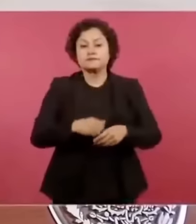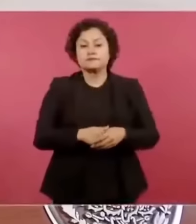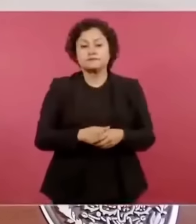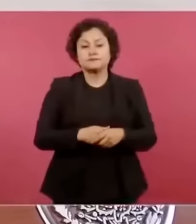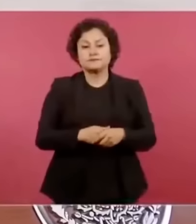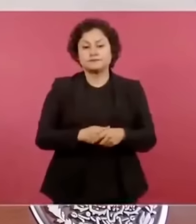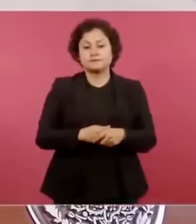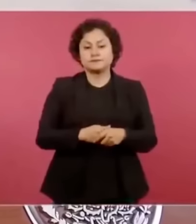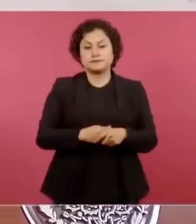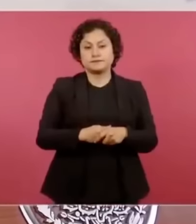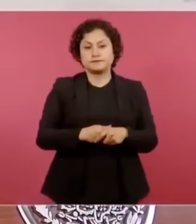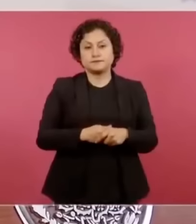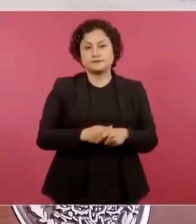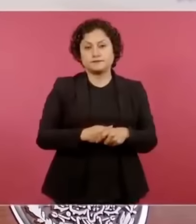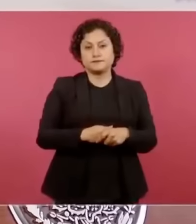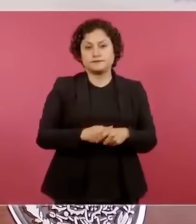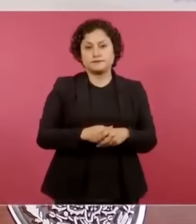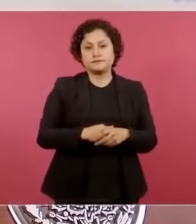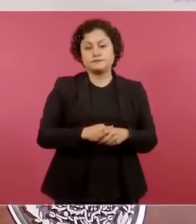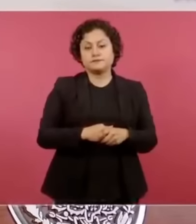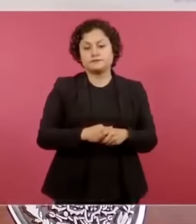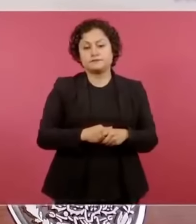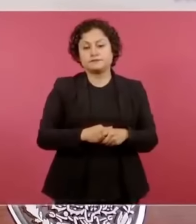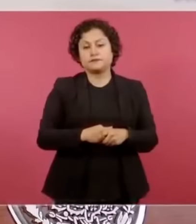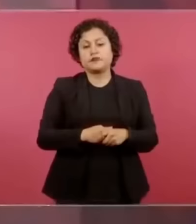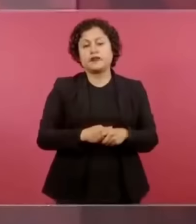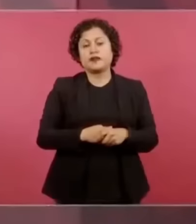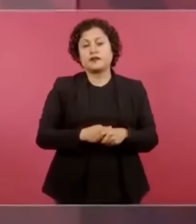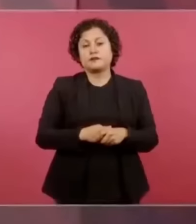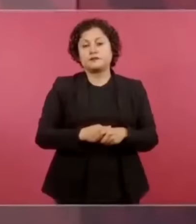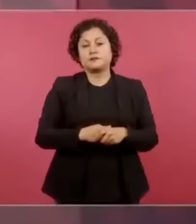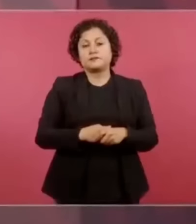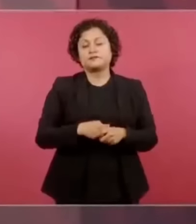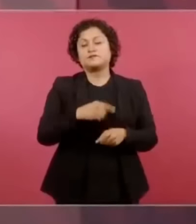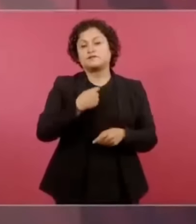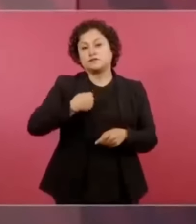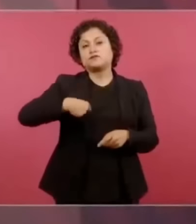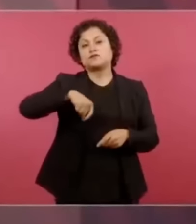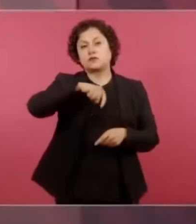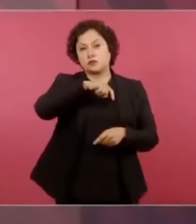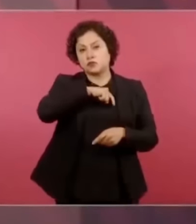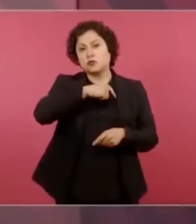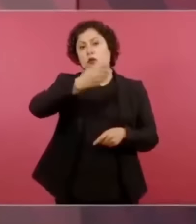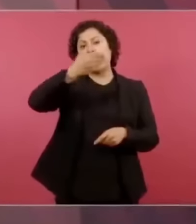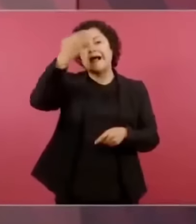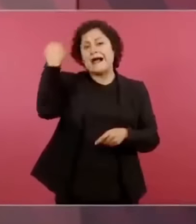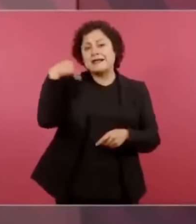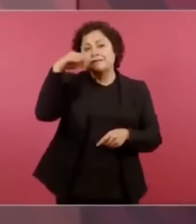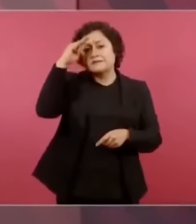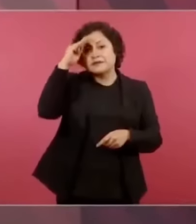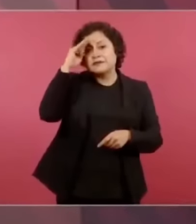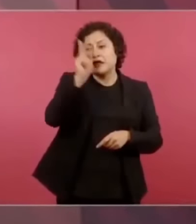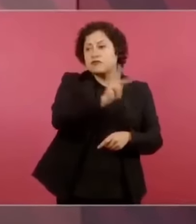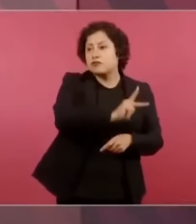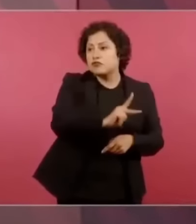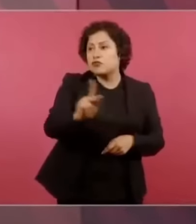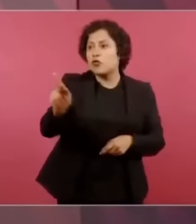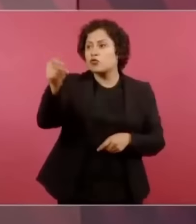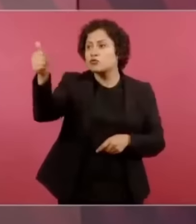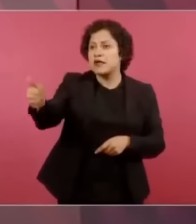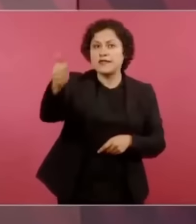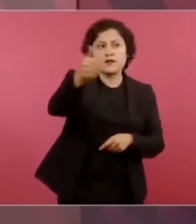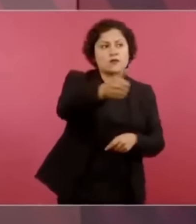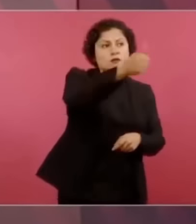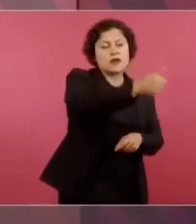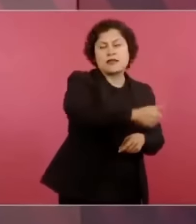el propósito de que todos estuviesen representados, pero no solo me equivoqué con